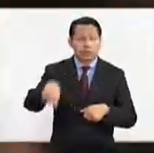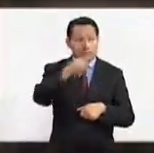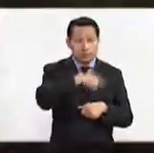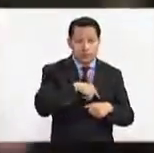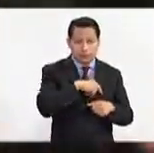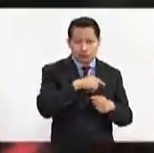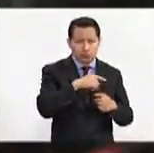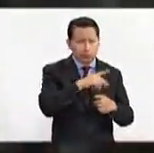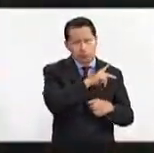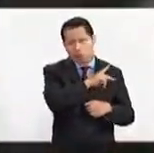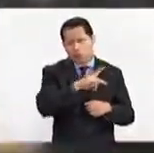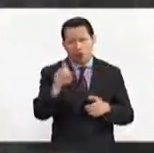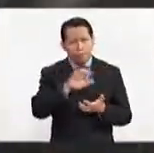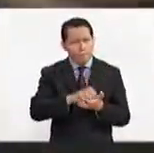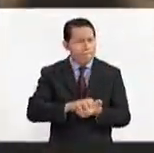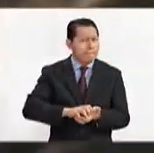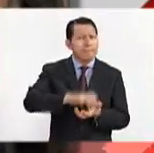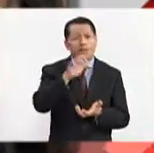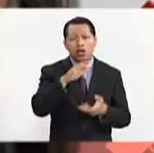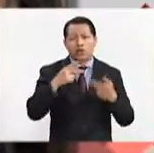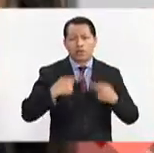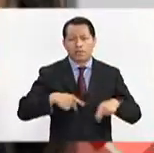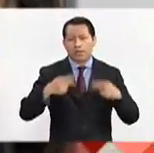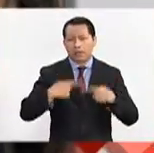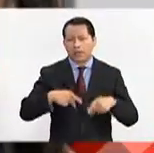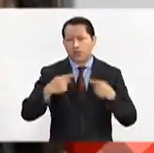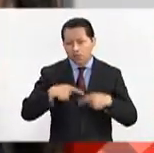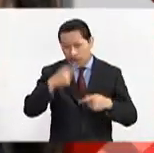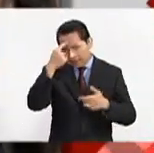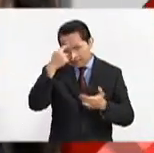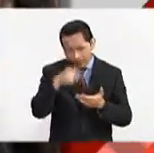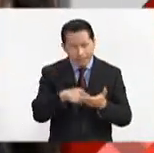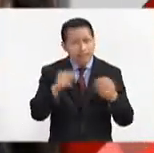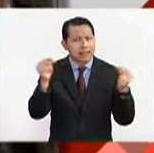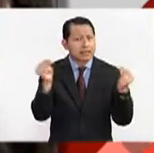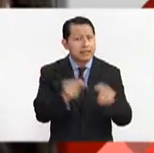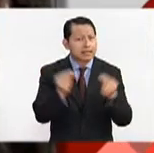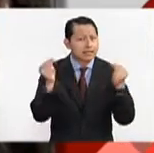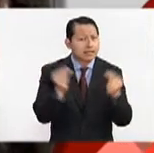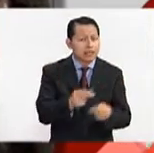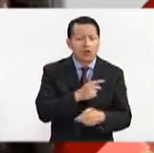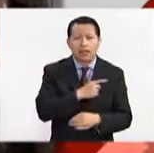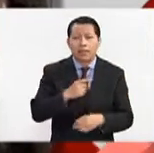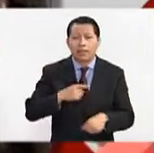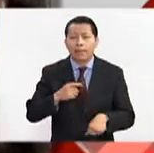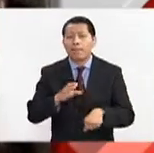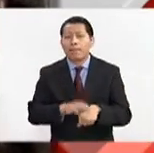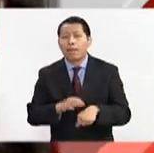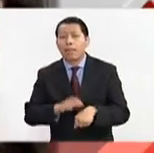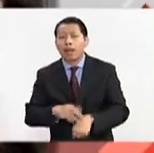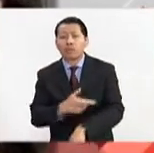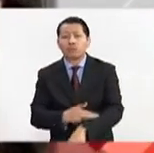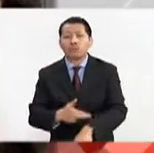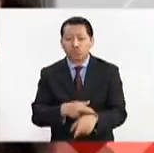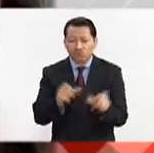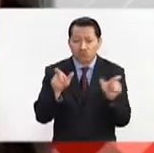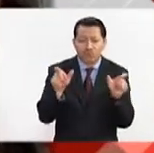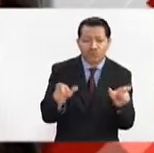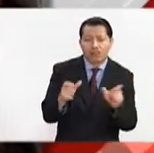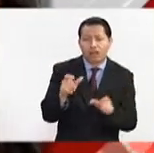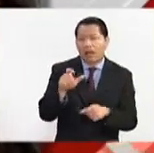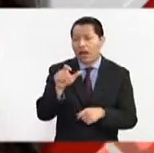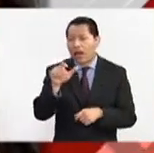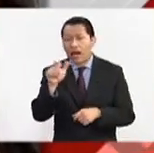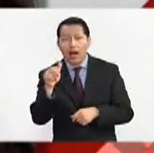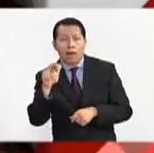ahí. La abrumadora mayoría de la población de este país cree que es necesario una mayor regulación de las armas de fuego y sin embargo no